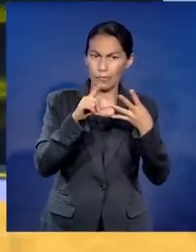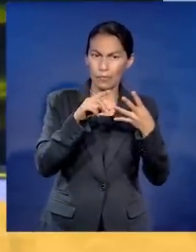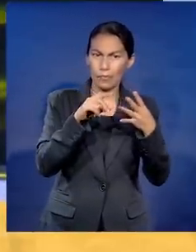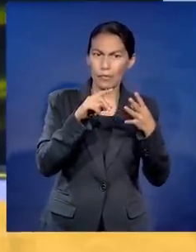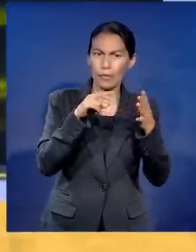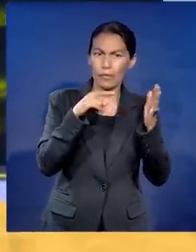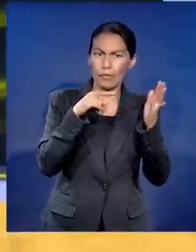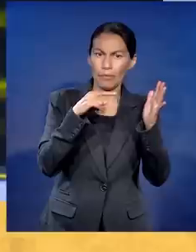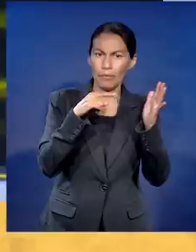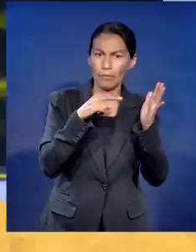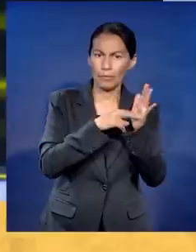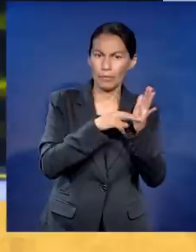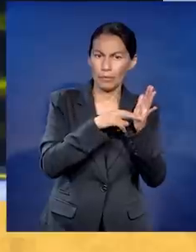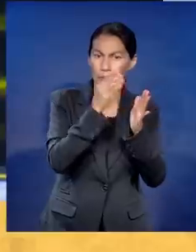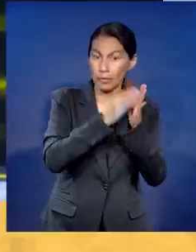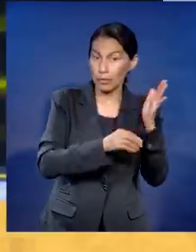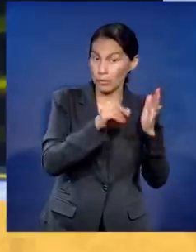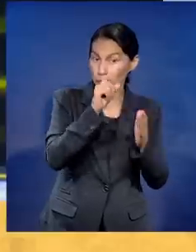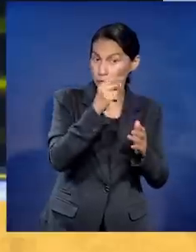Lucas